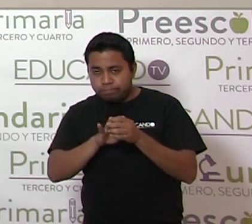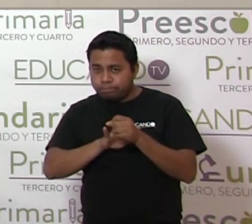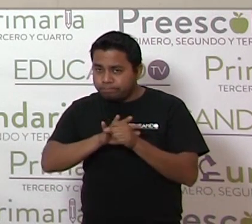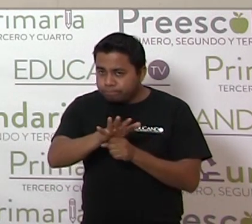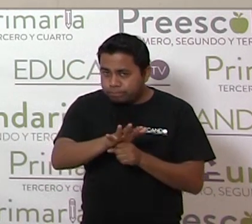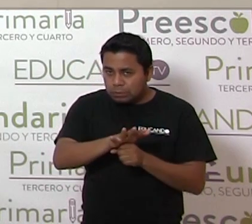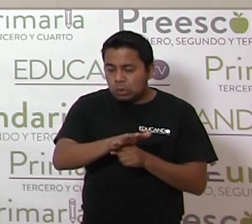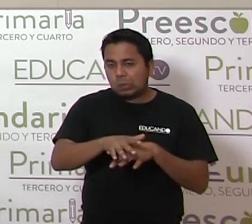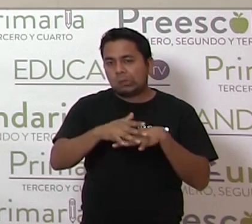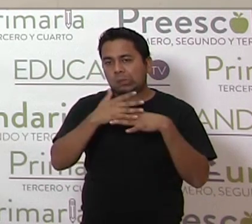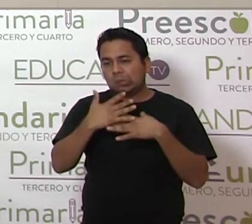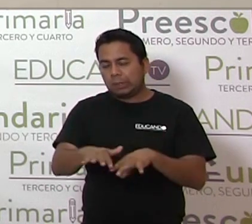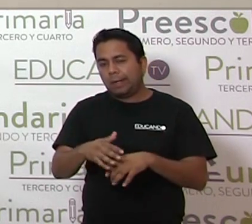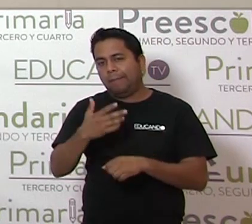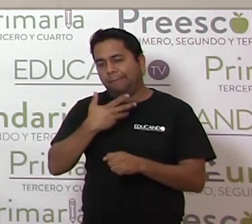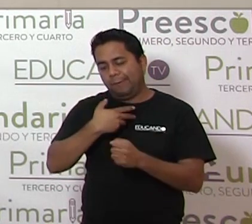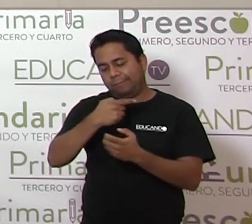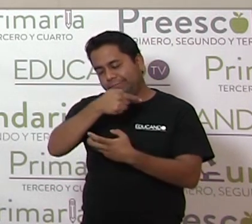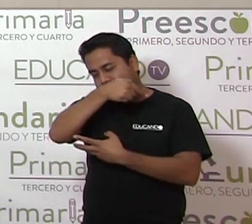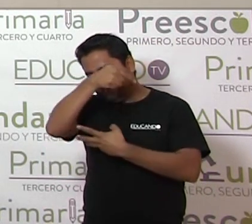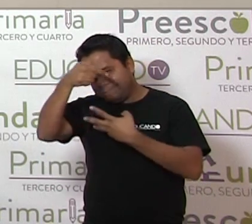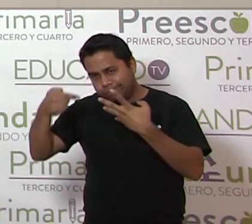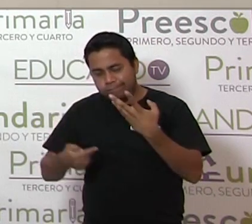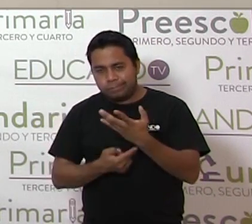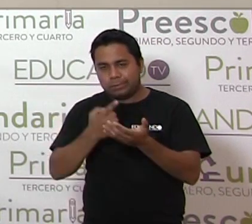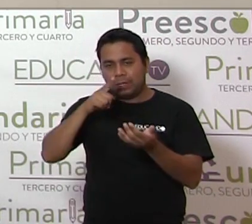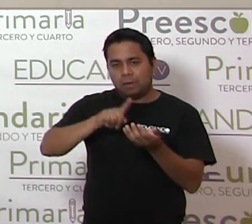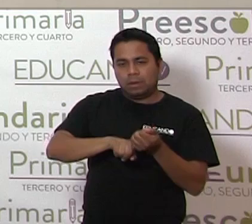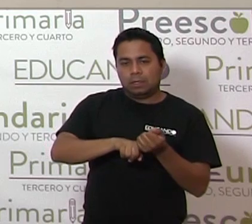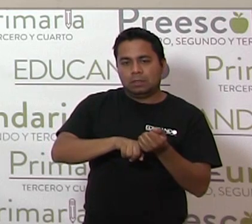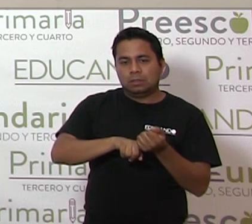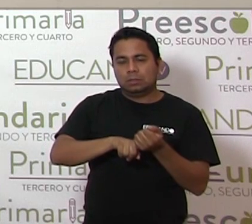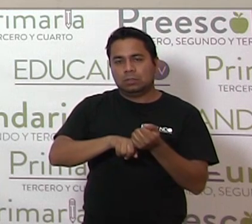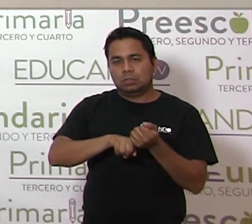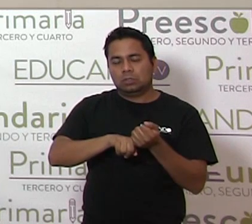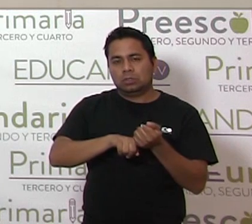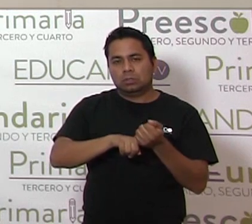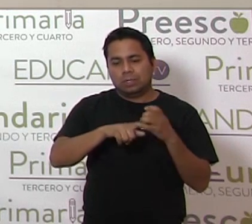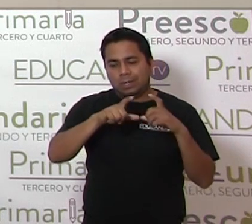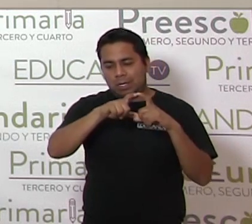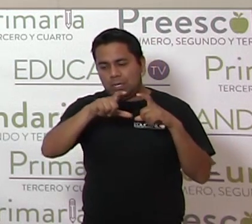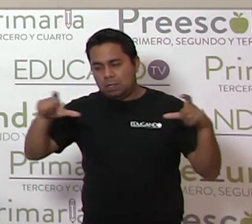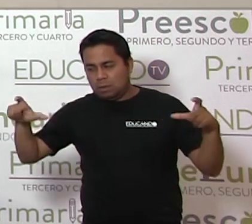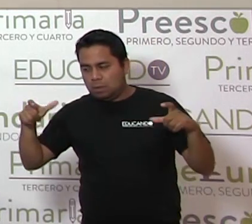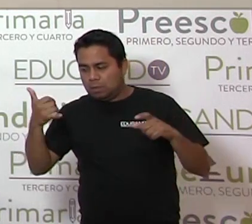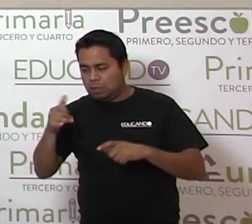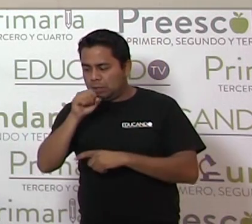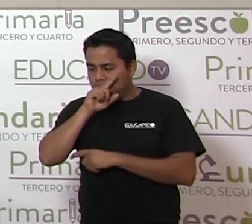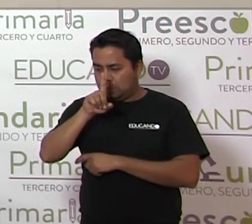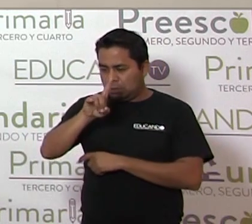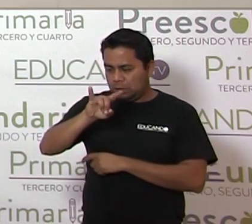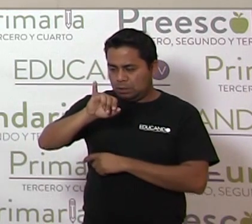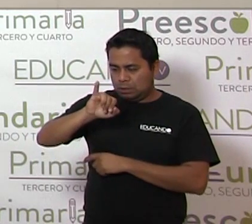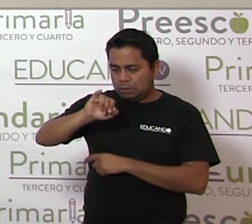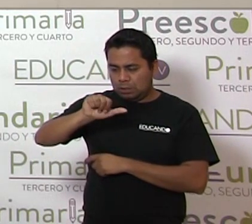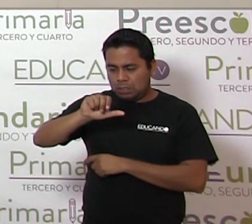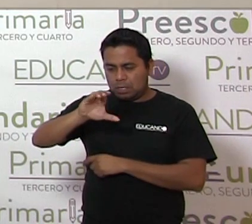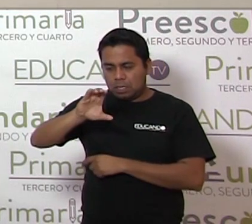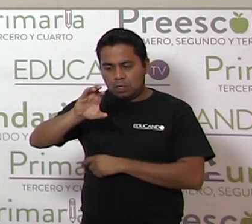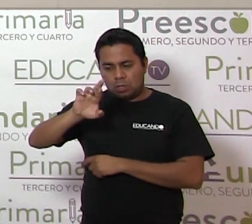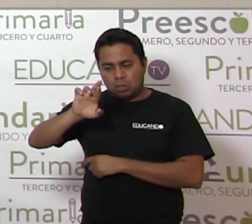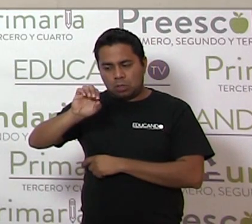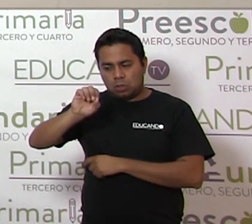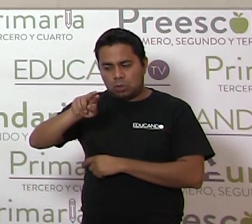y cada uno de los relatos de forma lineal y diacrónica.